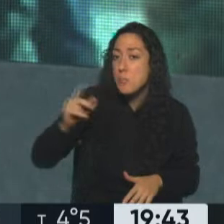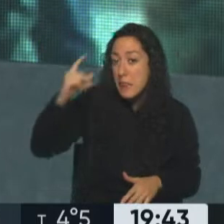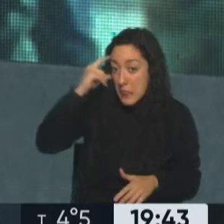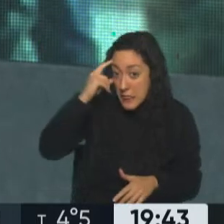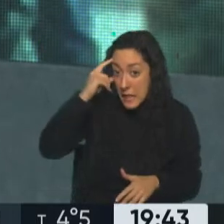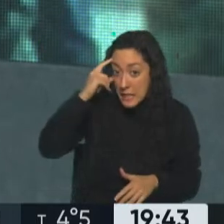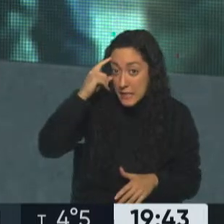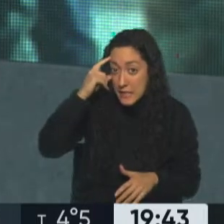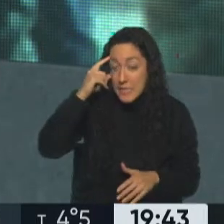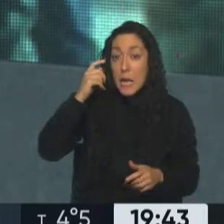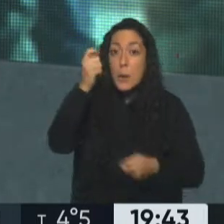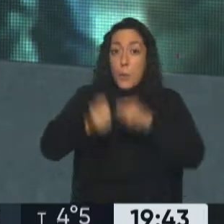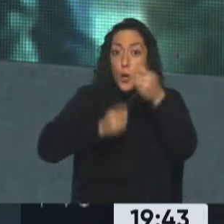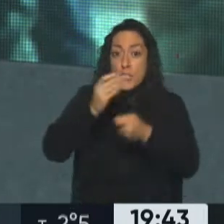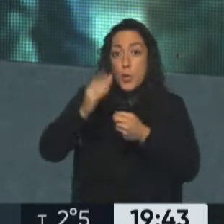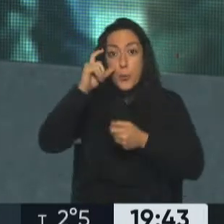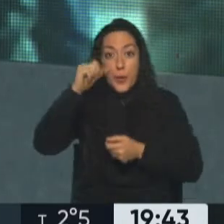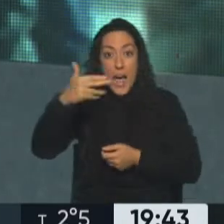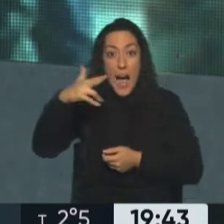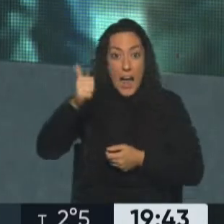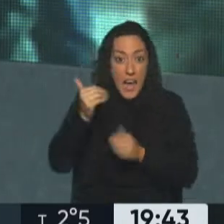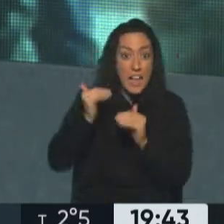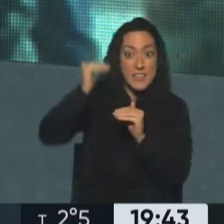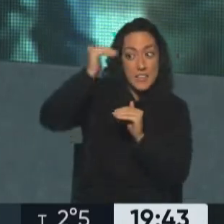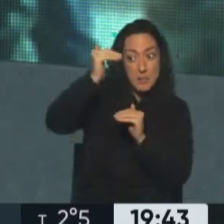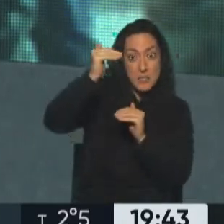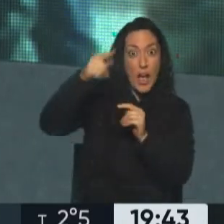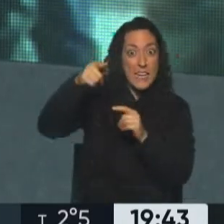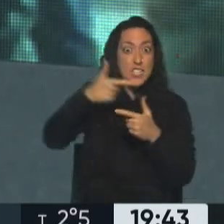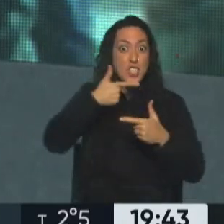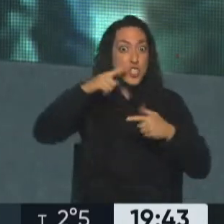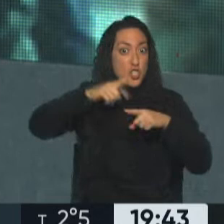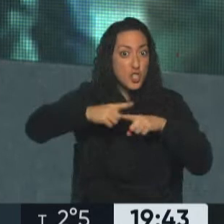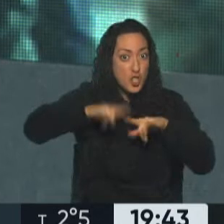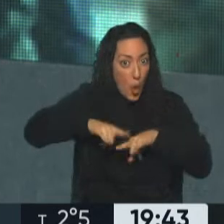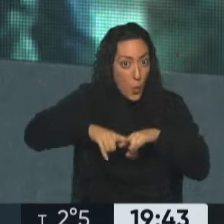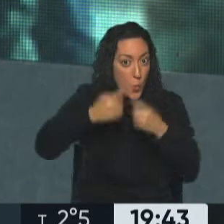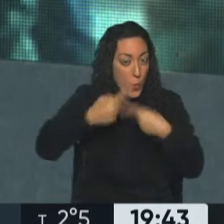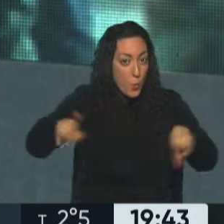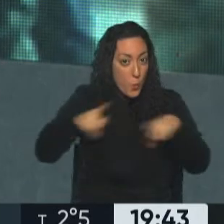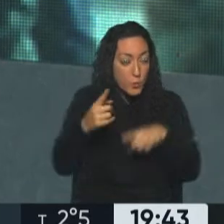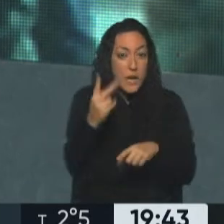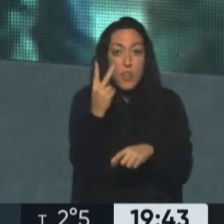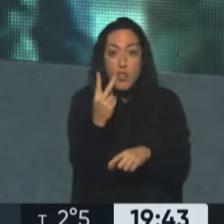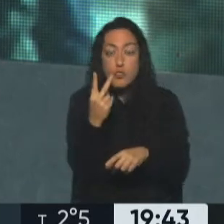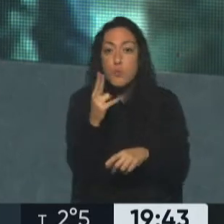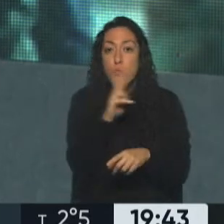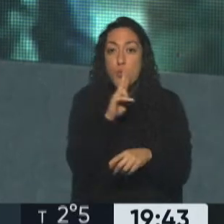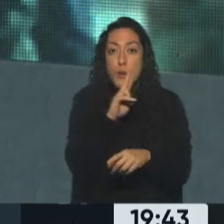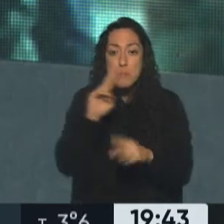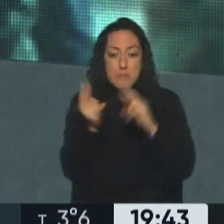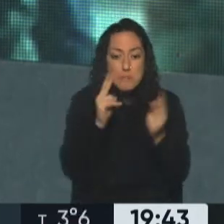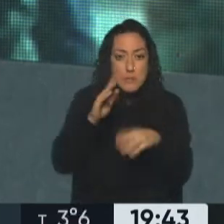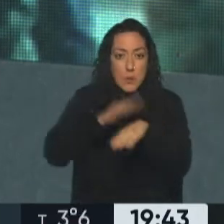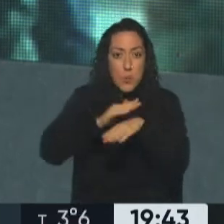el entrepiso del boliche beara en donde había en ese momento un recital se dio y dos jóvenes perdieron la vida porque estamos